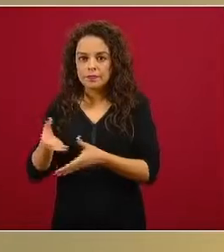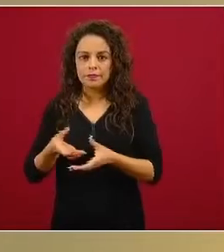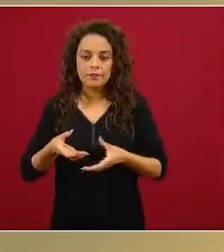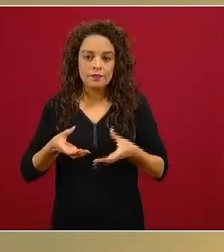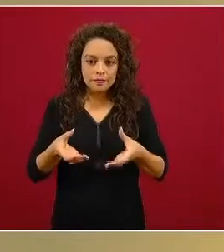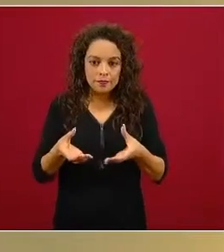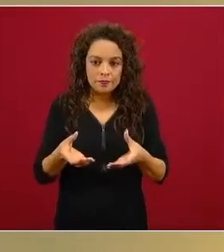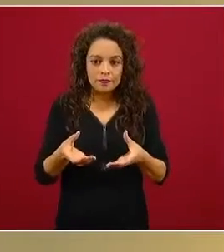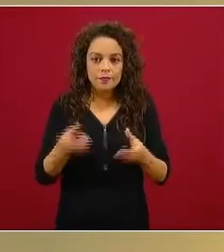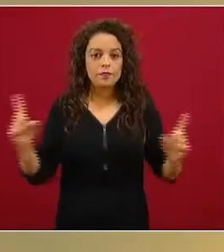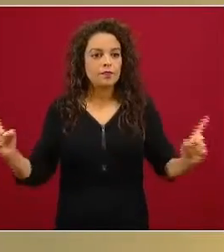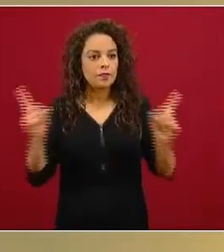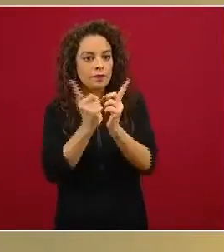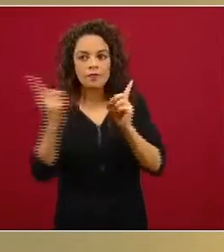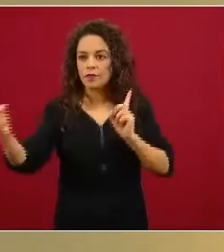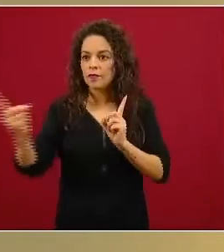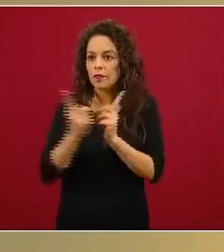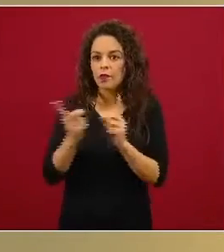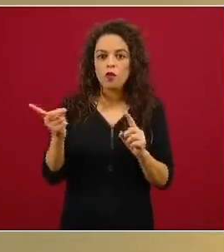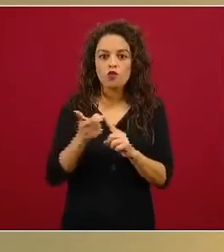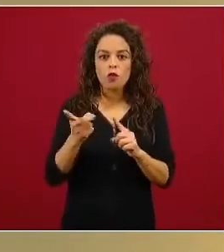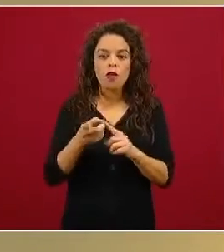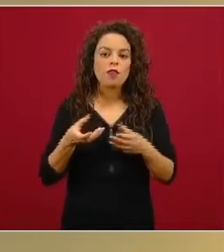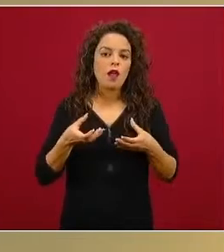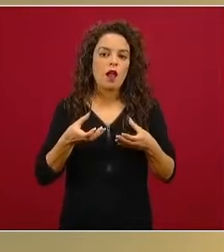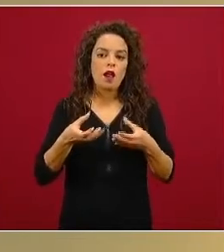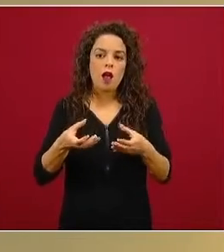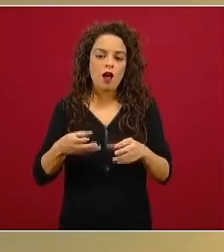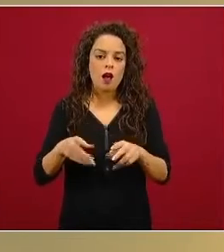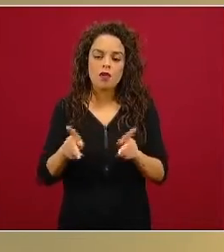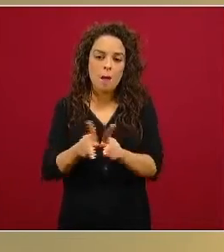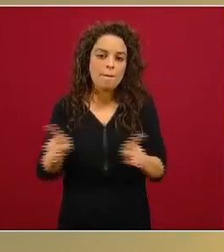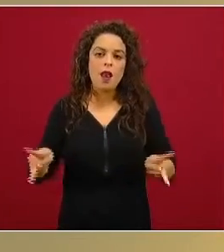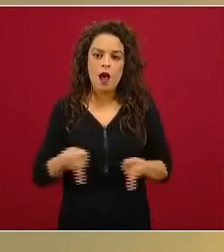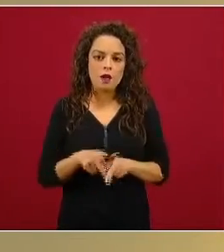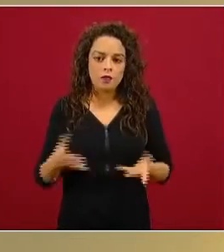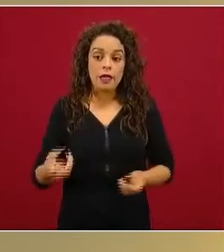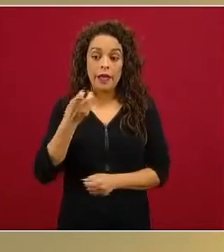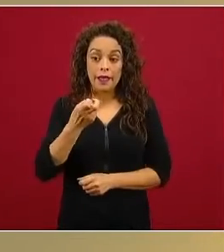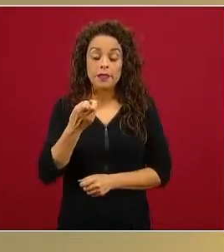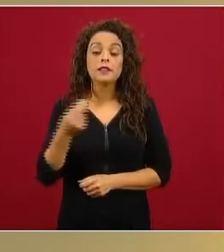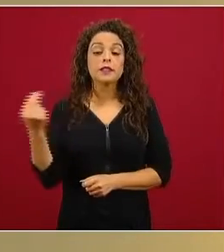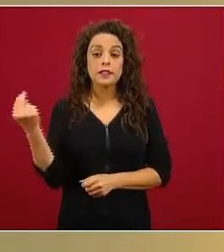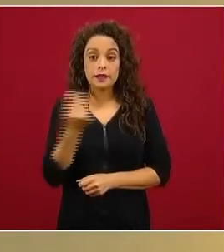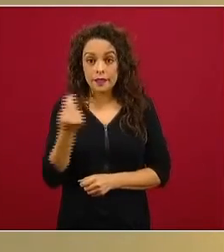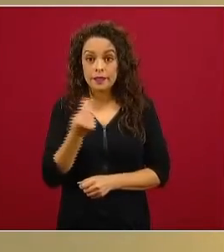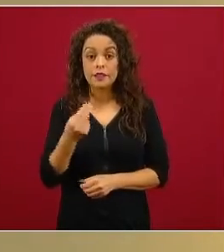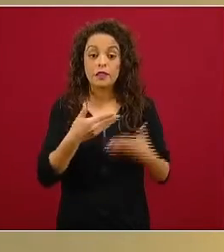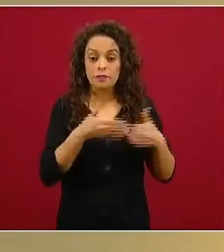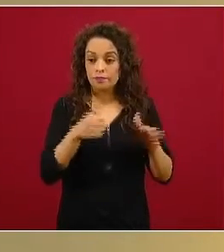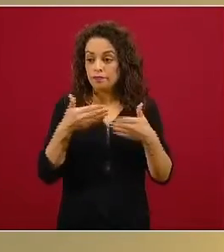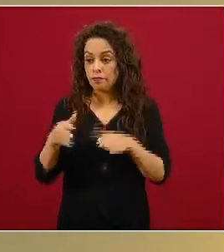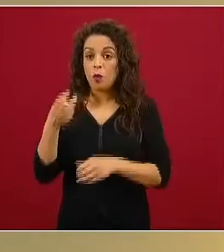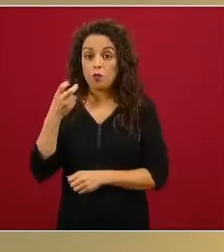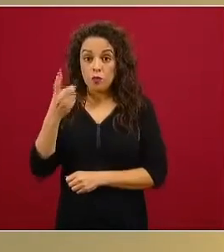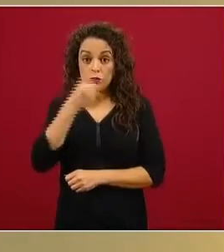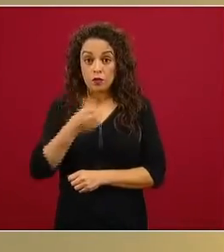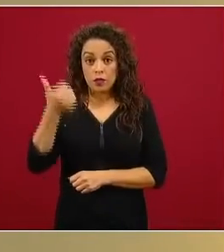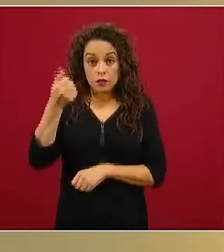las actividades públicas, las actividades en el espacio público, comerciales, económicas y en general